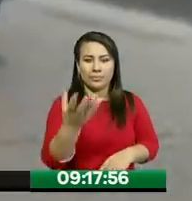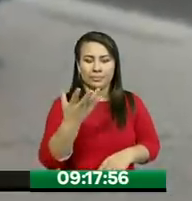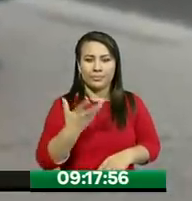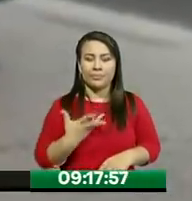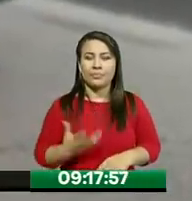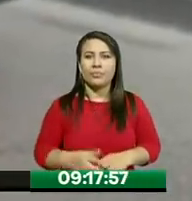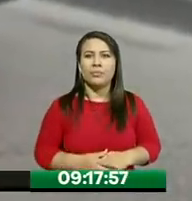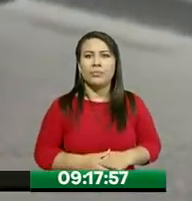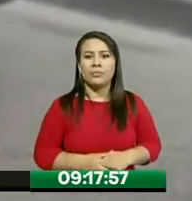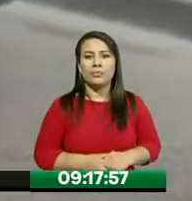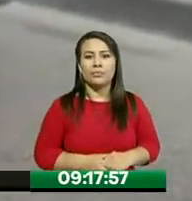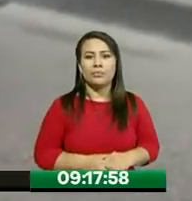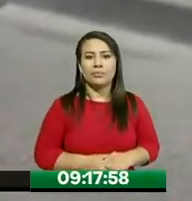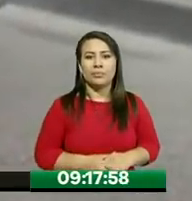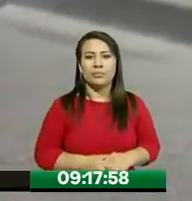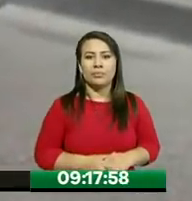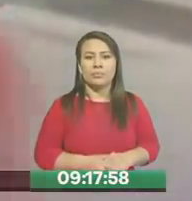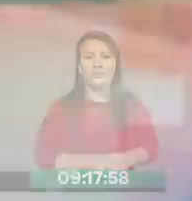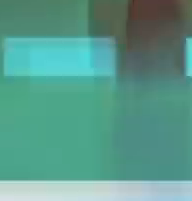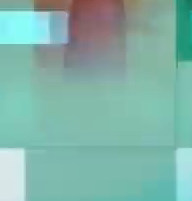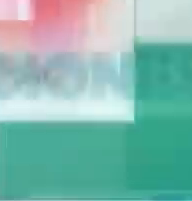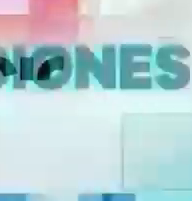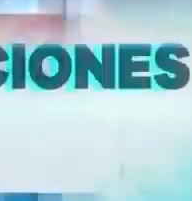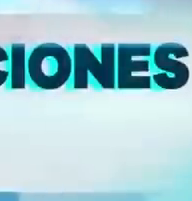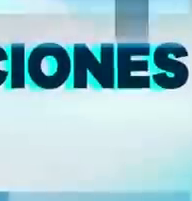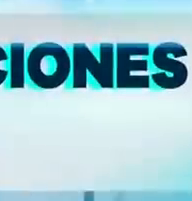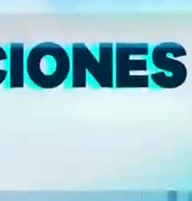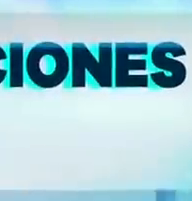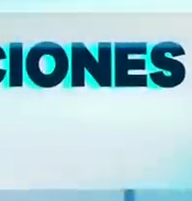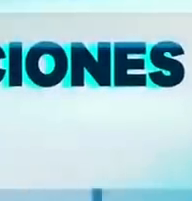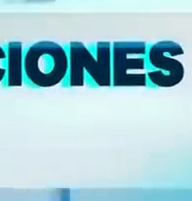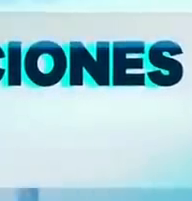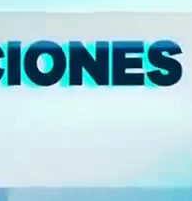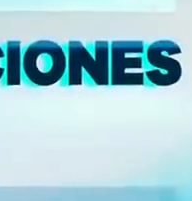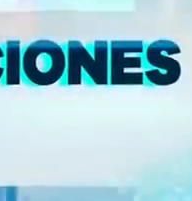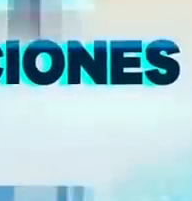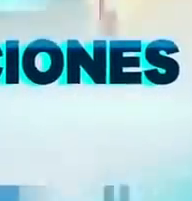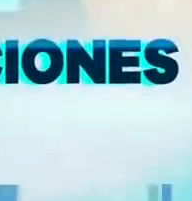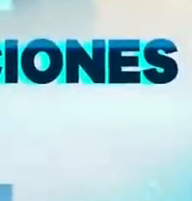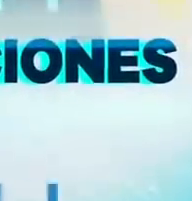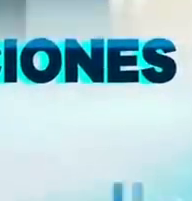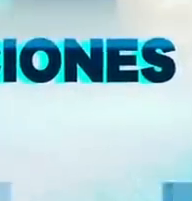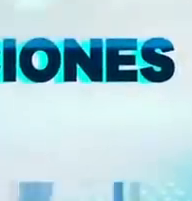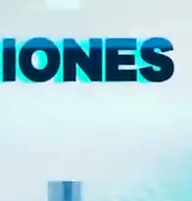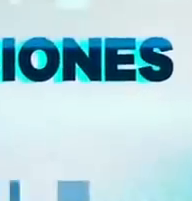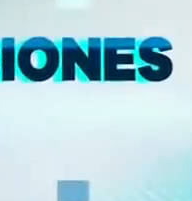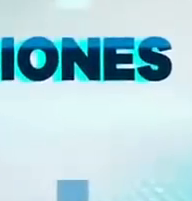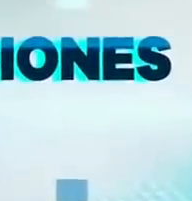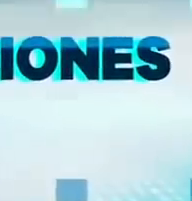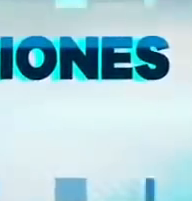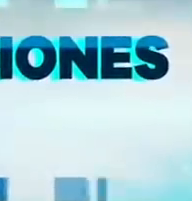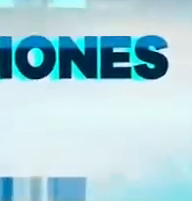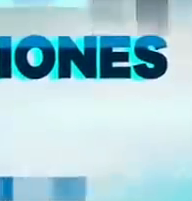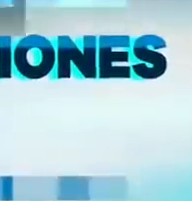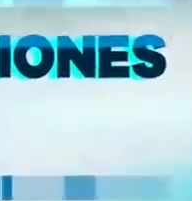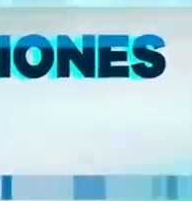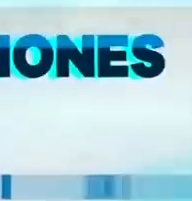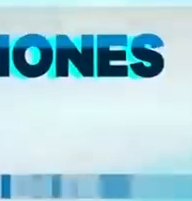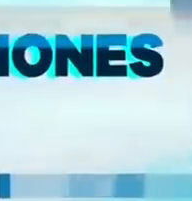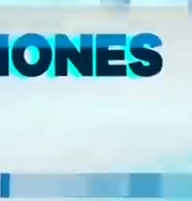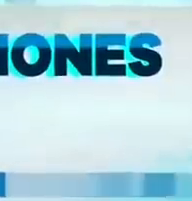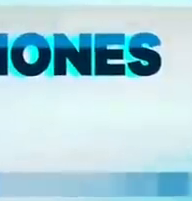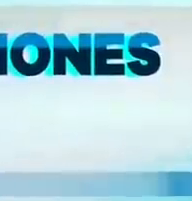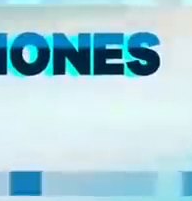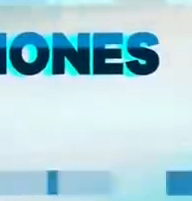Ahora les informamos que luego de varios meses del primer atentado en la provincia de Esmeraldas, un equipo de La Noticia realizó un recorrido